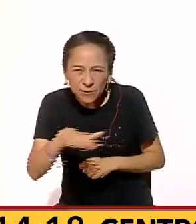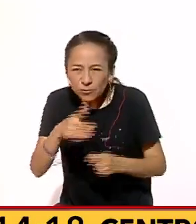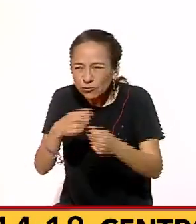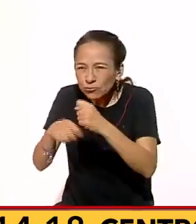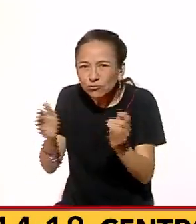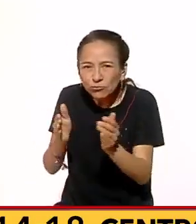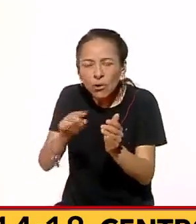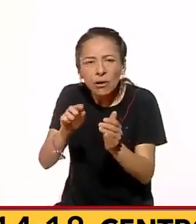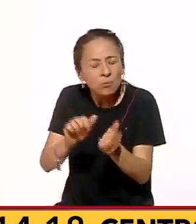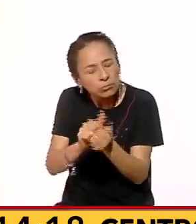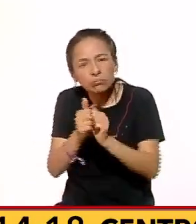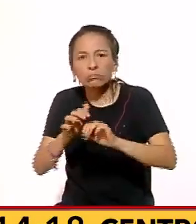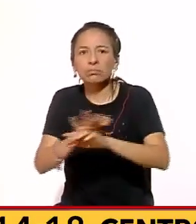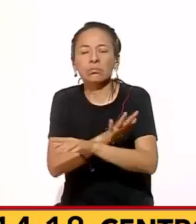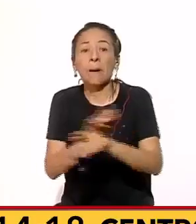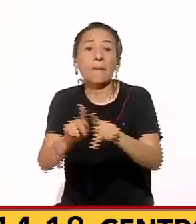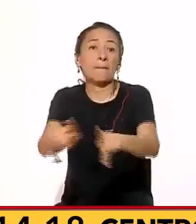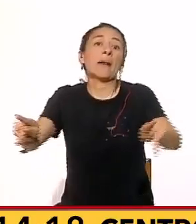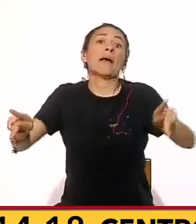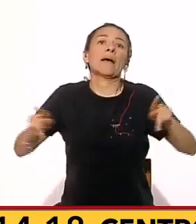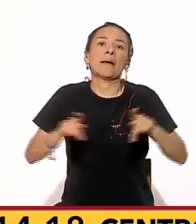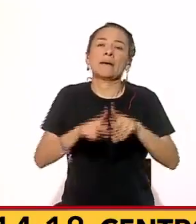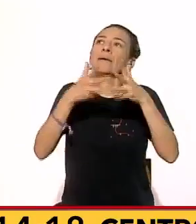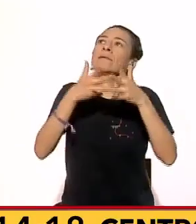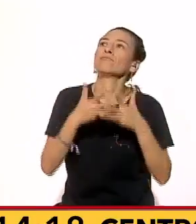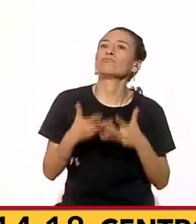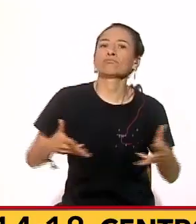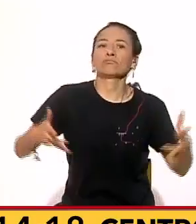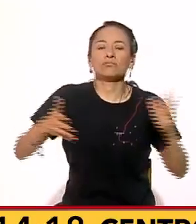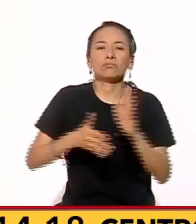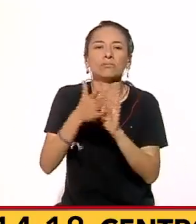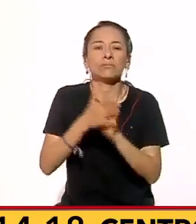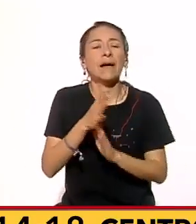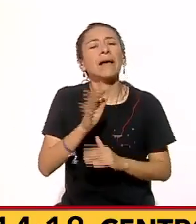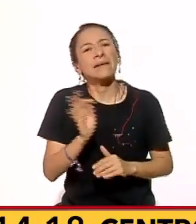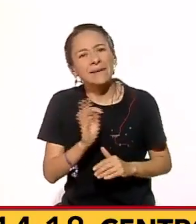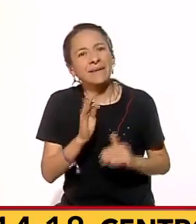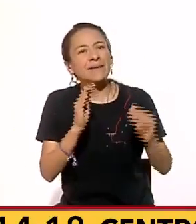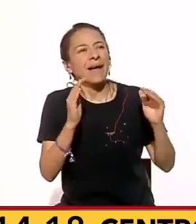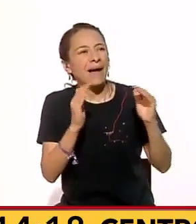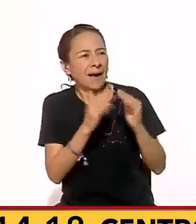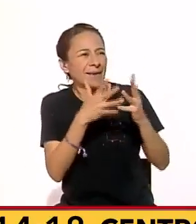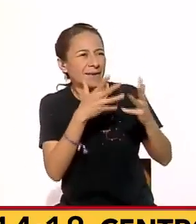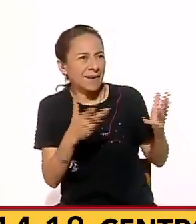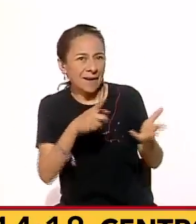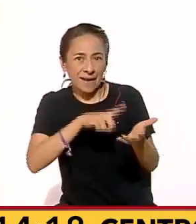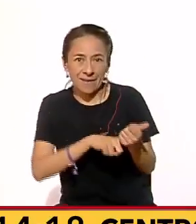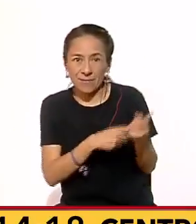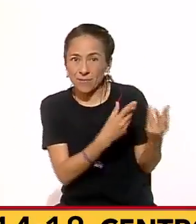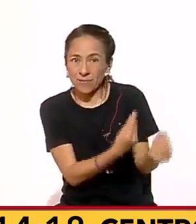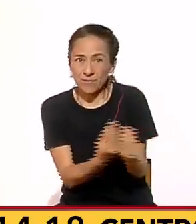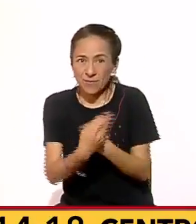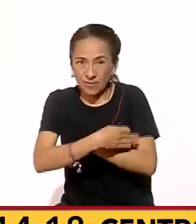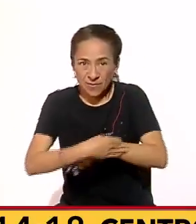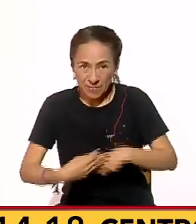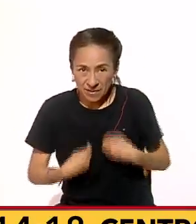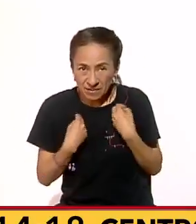otras modalidades de comercio y pasar de grandes viviendas unifamiliares a